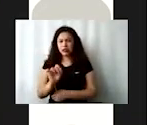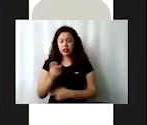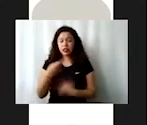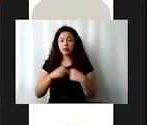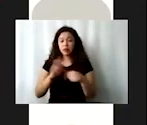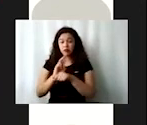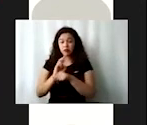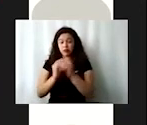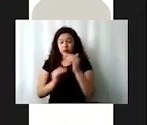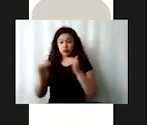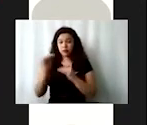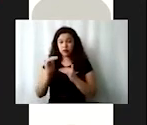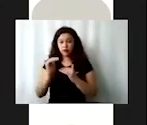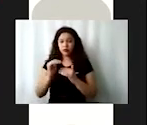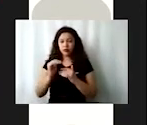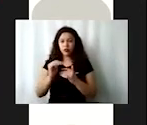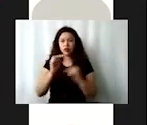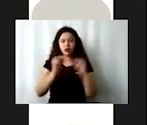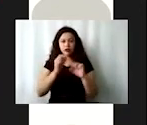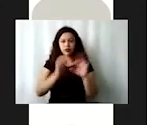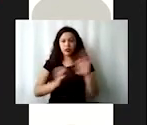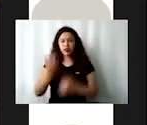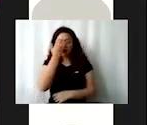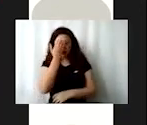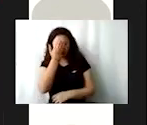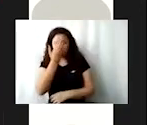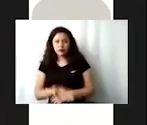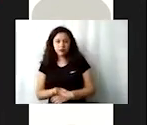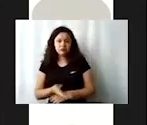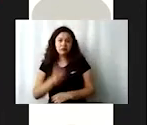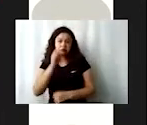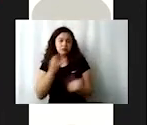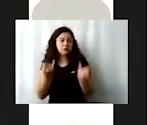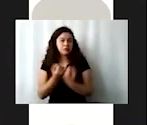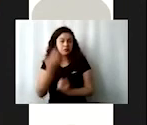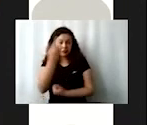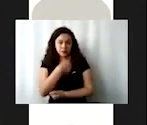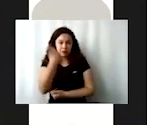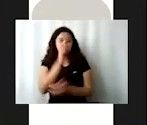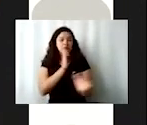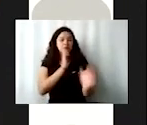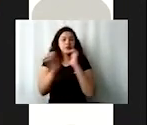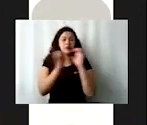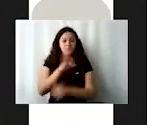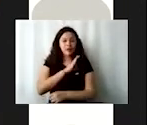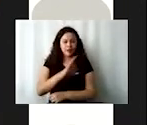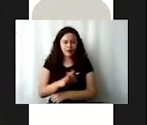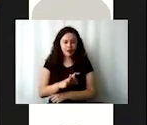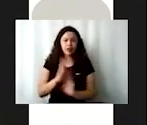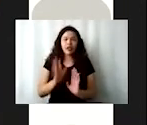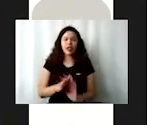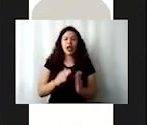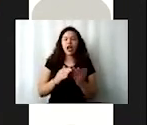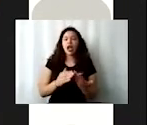supervisor que conoce los puestos, pues también puede analizar a través de estas entrevistas. Ya las dije, estructuradas